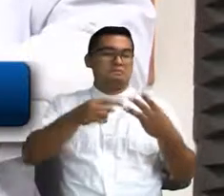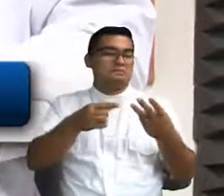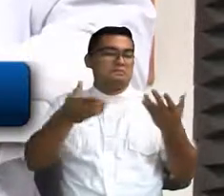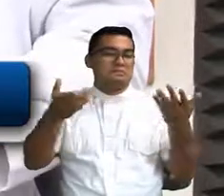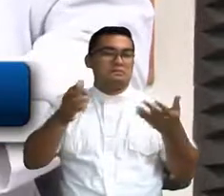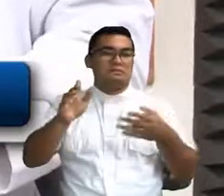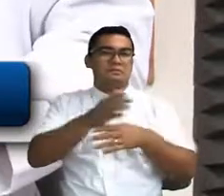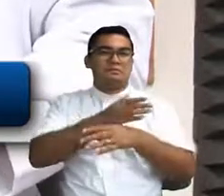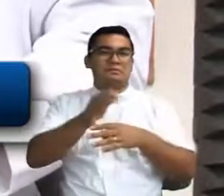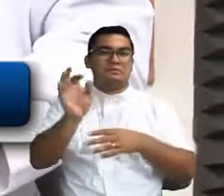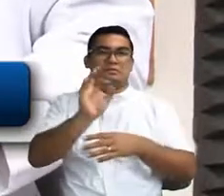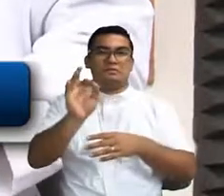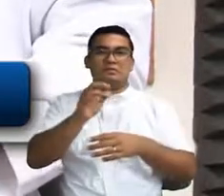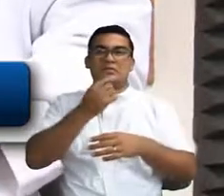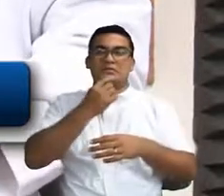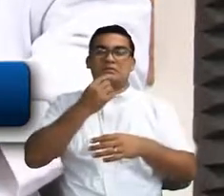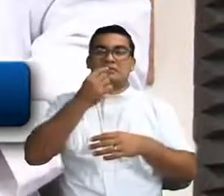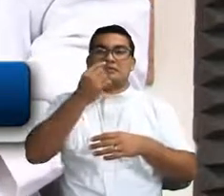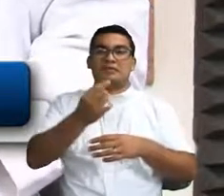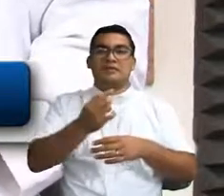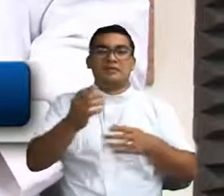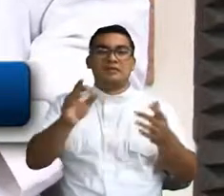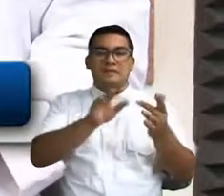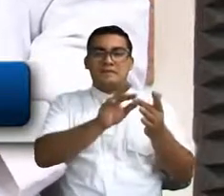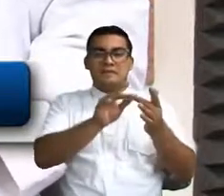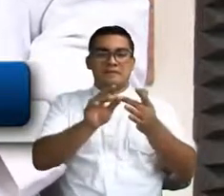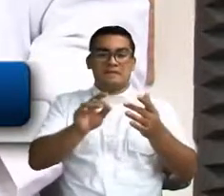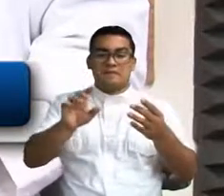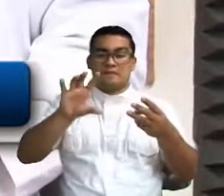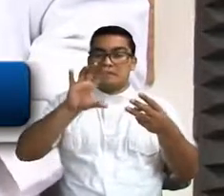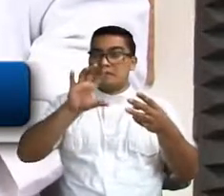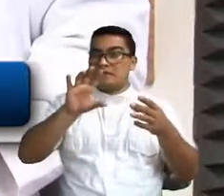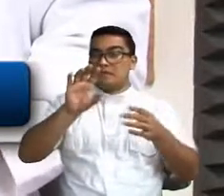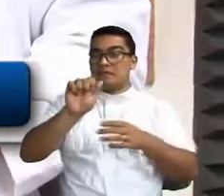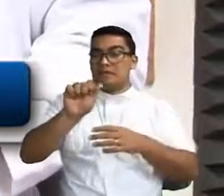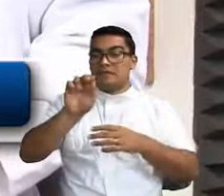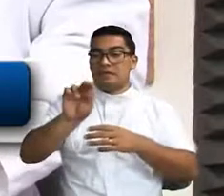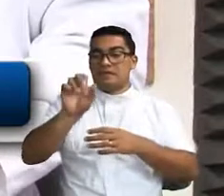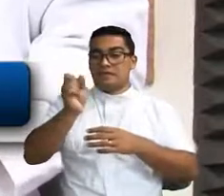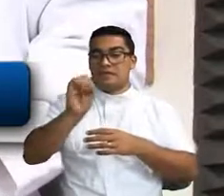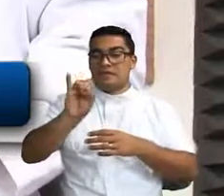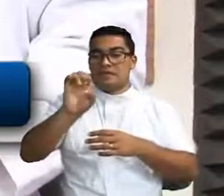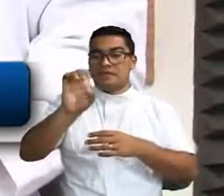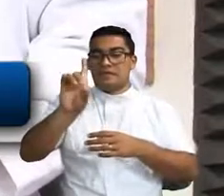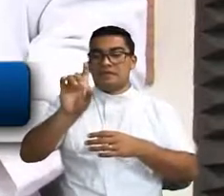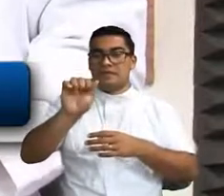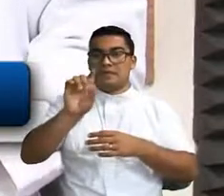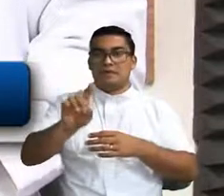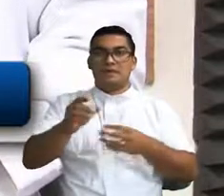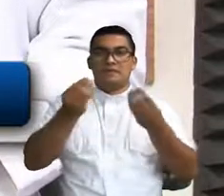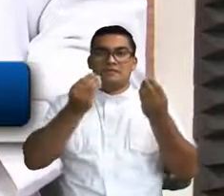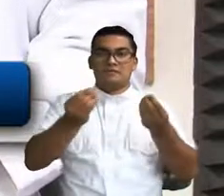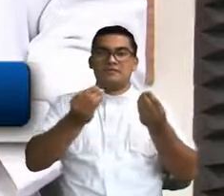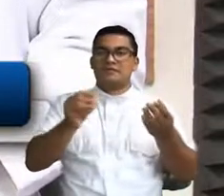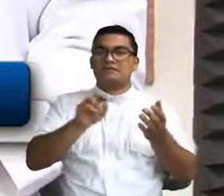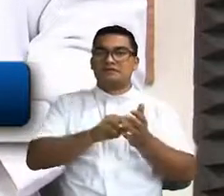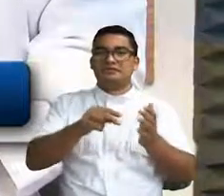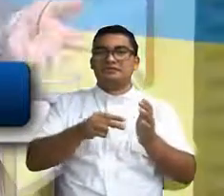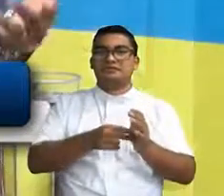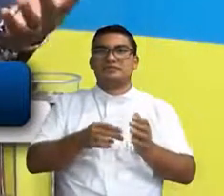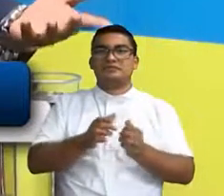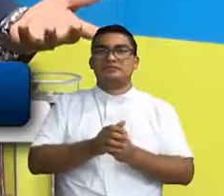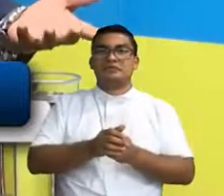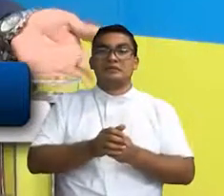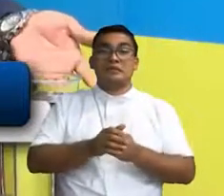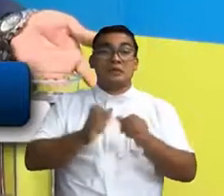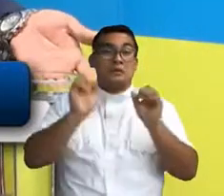el concepto general y específico de la ansiedad es bastante amplio. Uh-huh. ¿La ansiedad